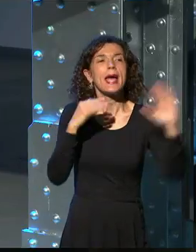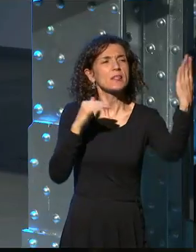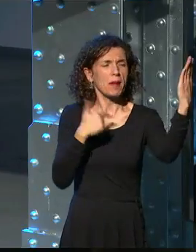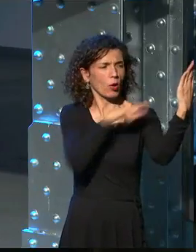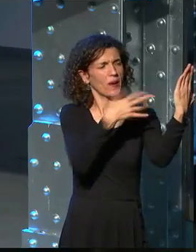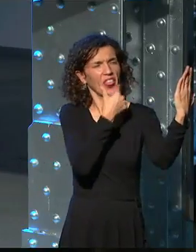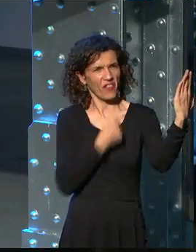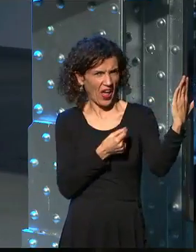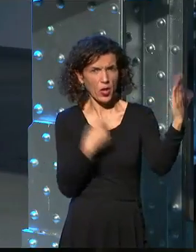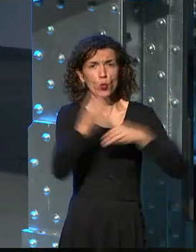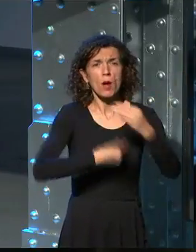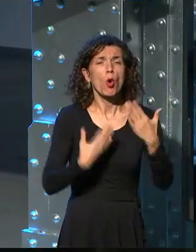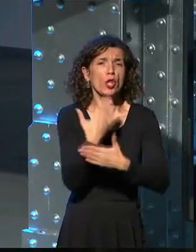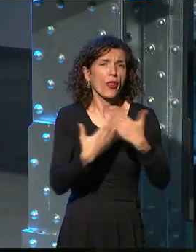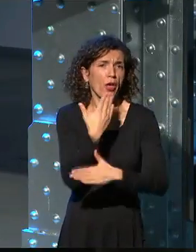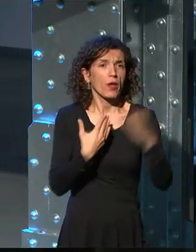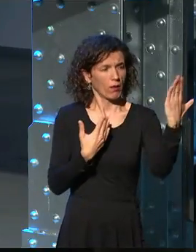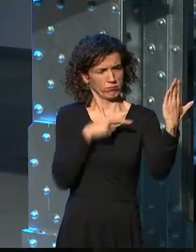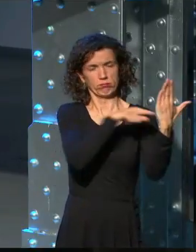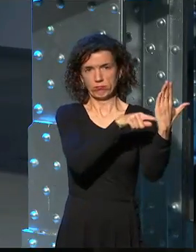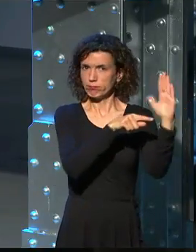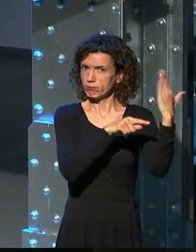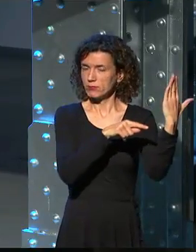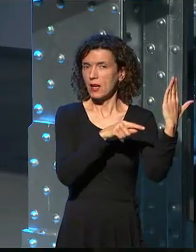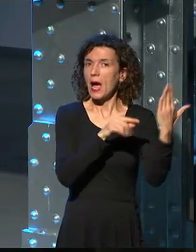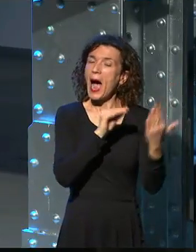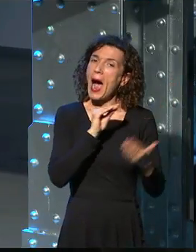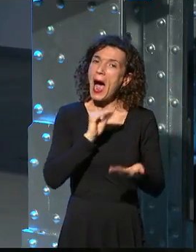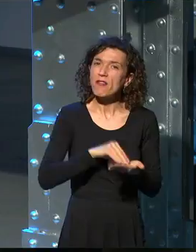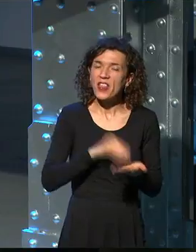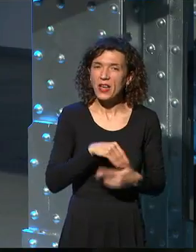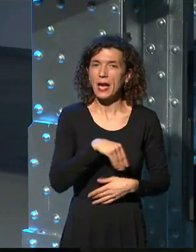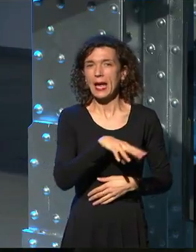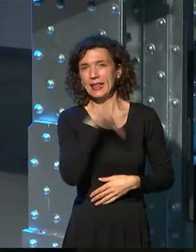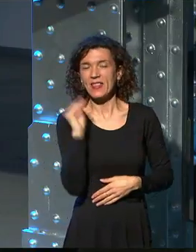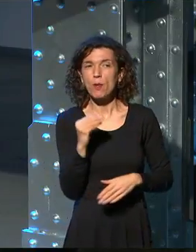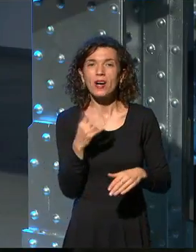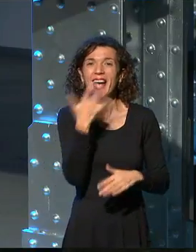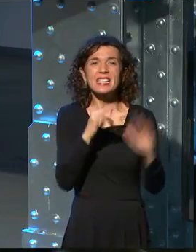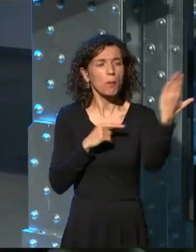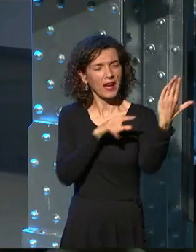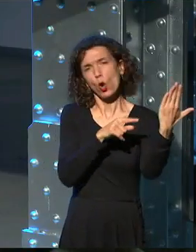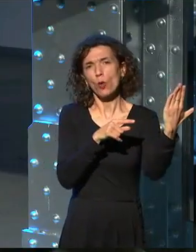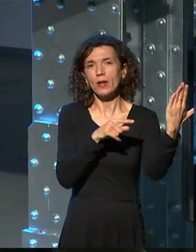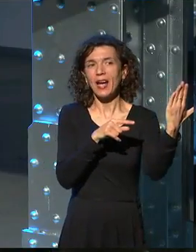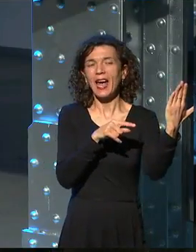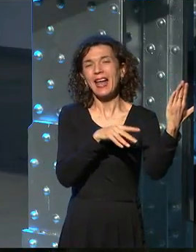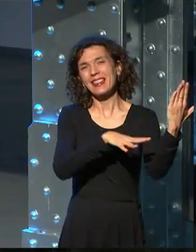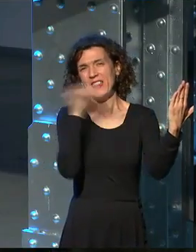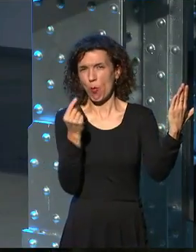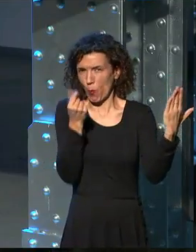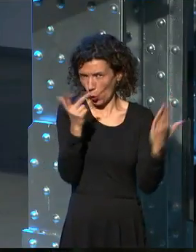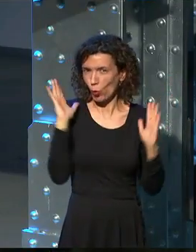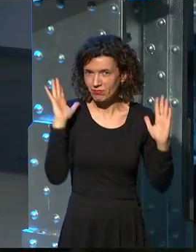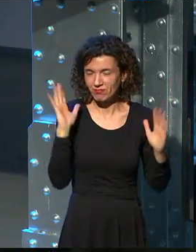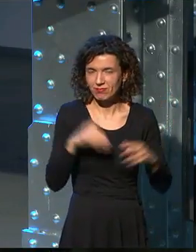tan simple que utilizamos todos los días, pero sí que, sin embargo, entendemos los espejos mucho menos de lo que